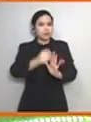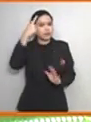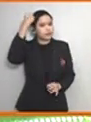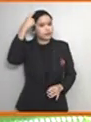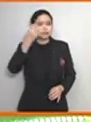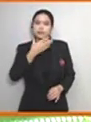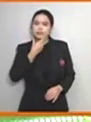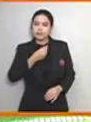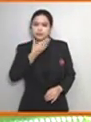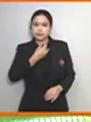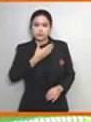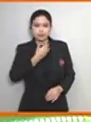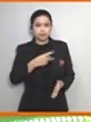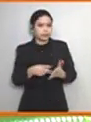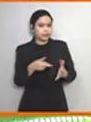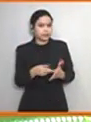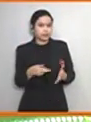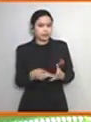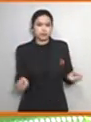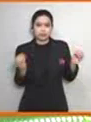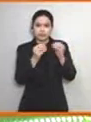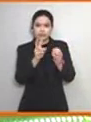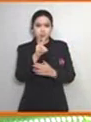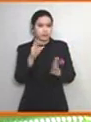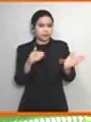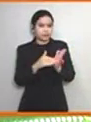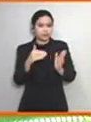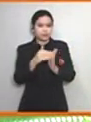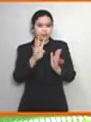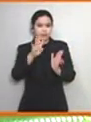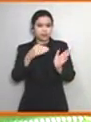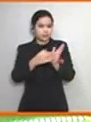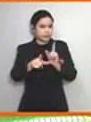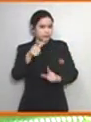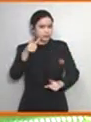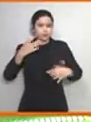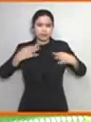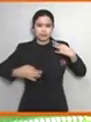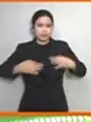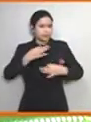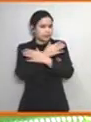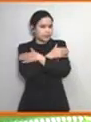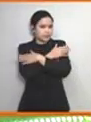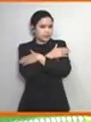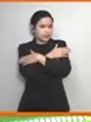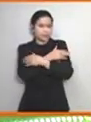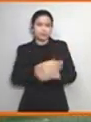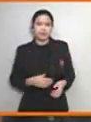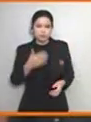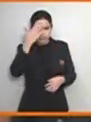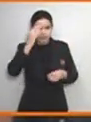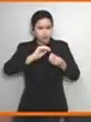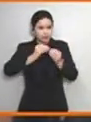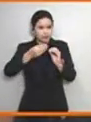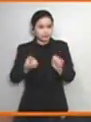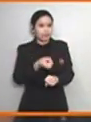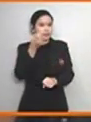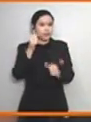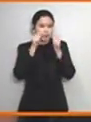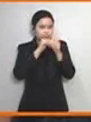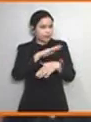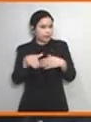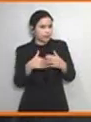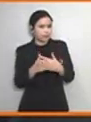de sueños hombre. Y con este pagamos más de 2.400.000 lempiras. Felicidades, viene su primer dígito, así que